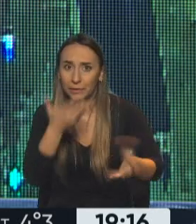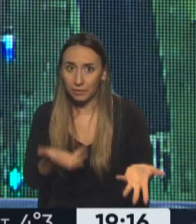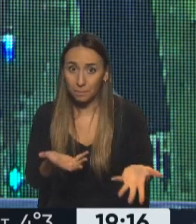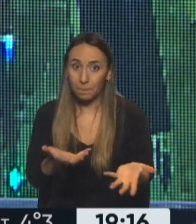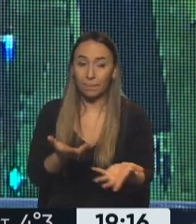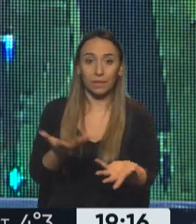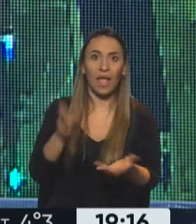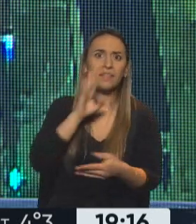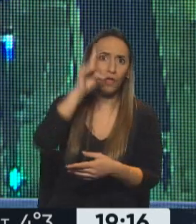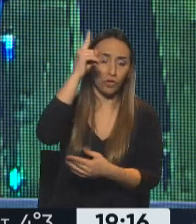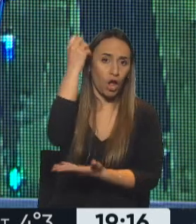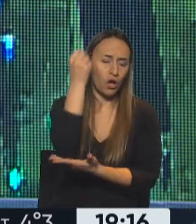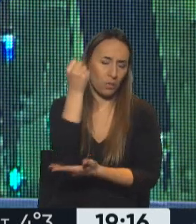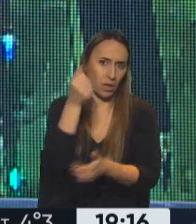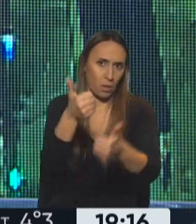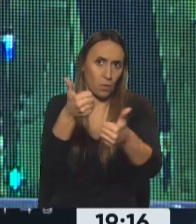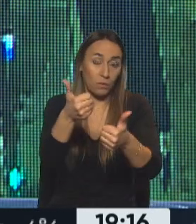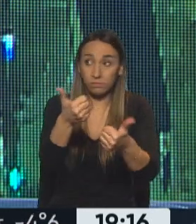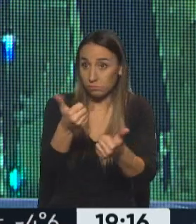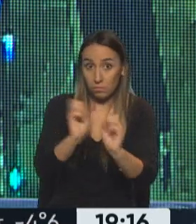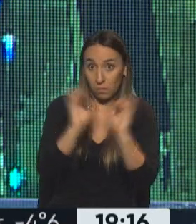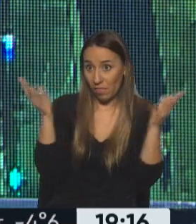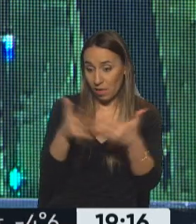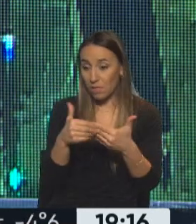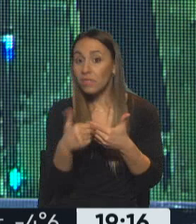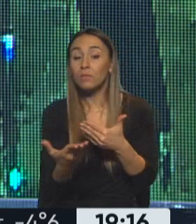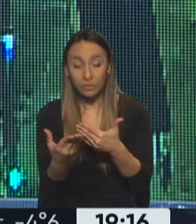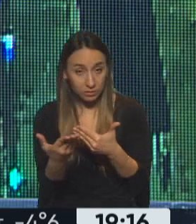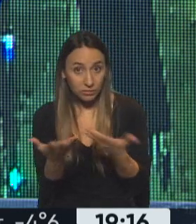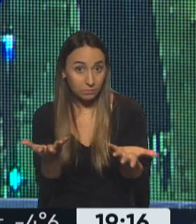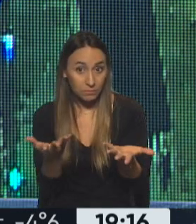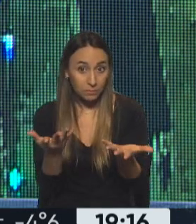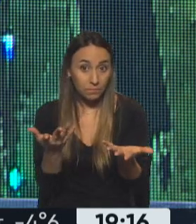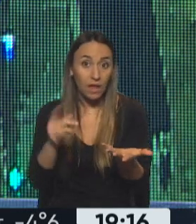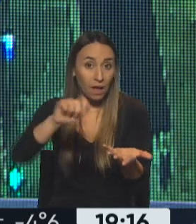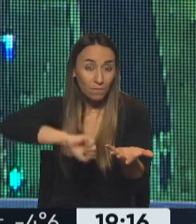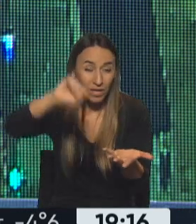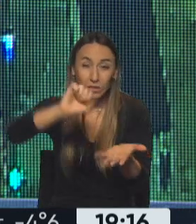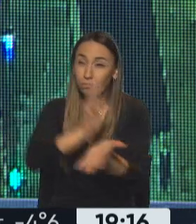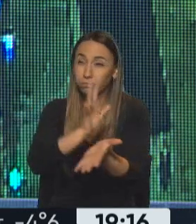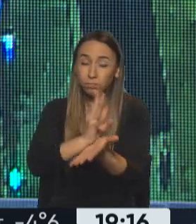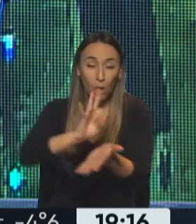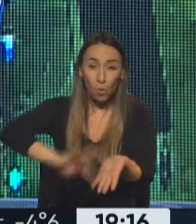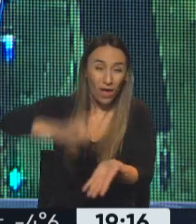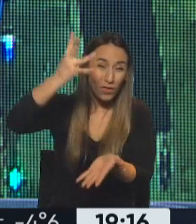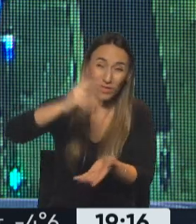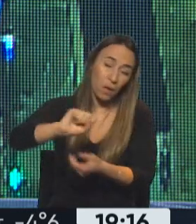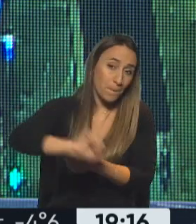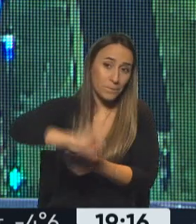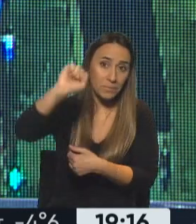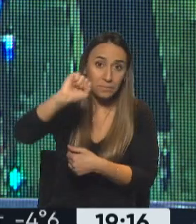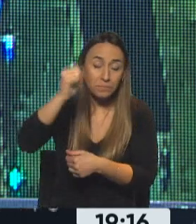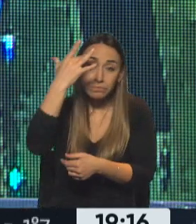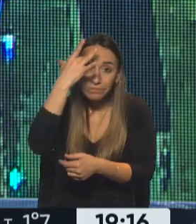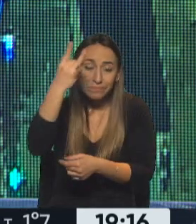del mundo, después de la pandemia sale con quintuplicando su inflación, la más alta desde la